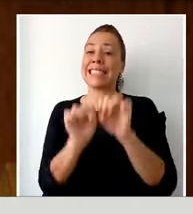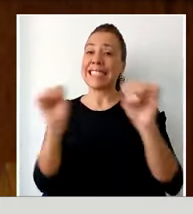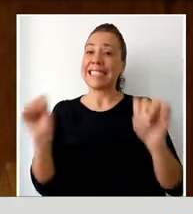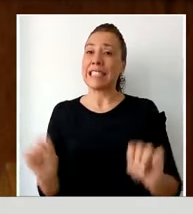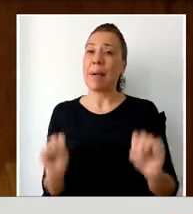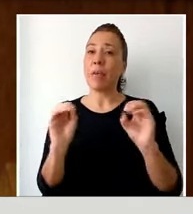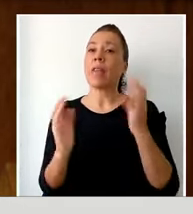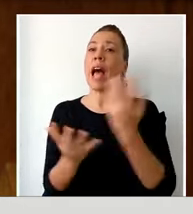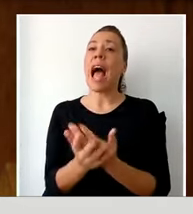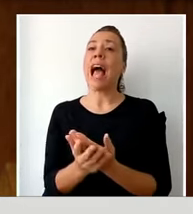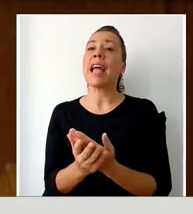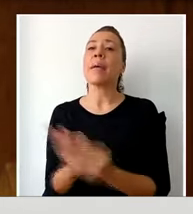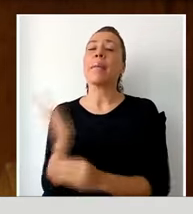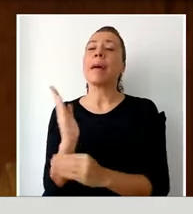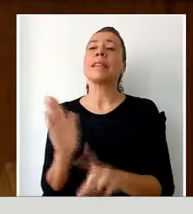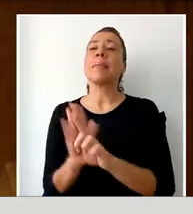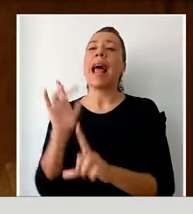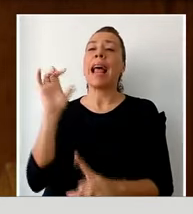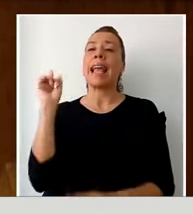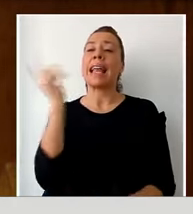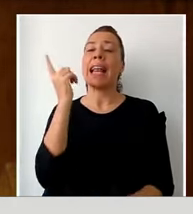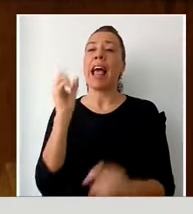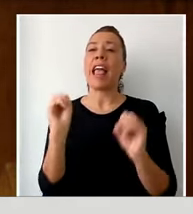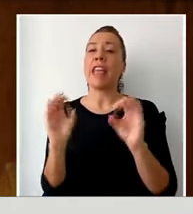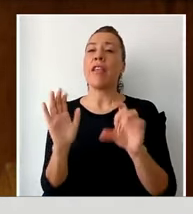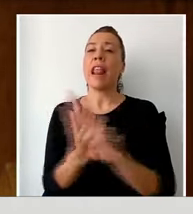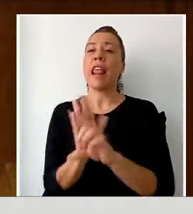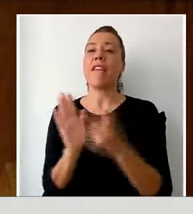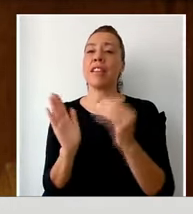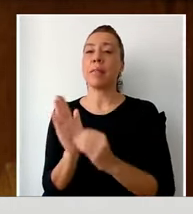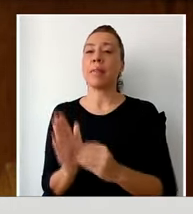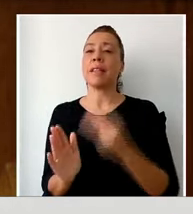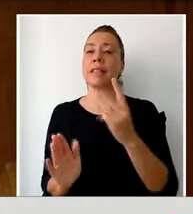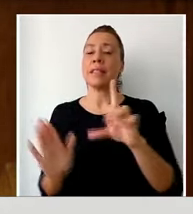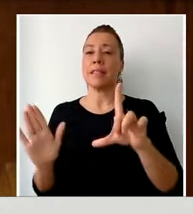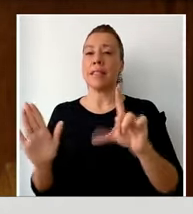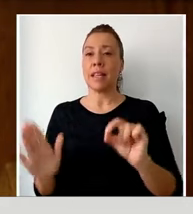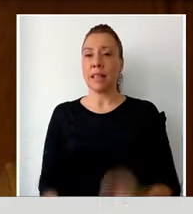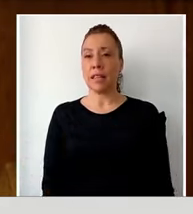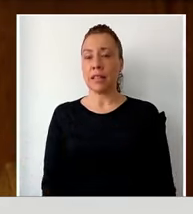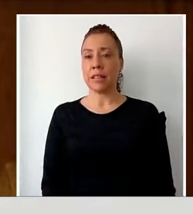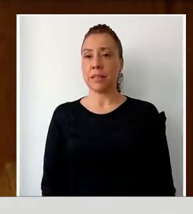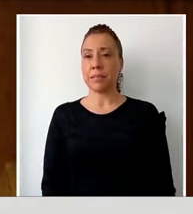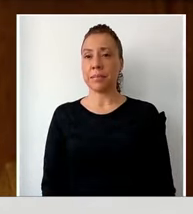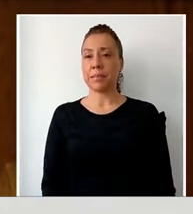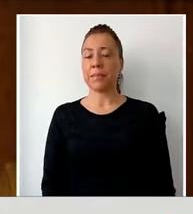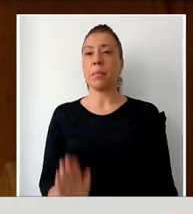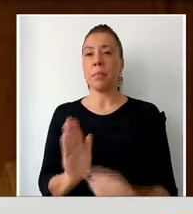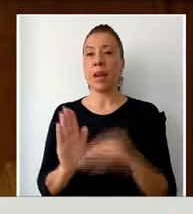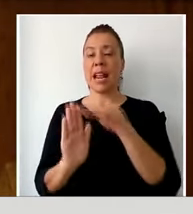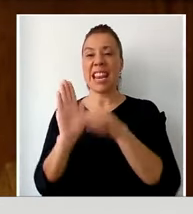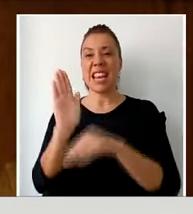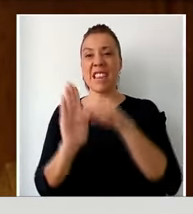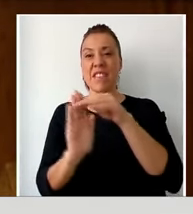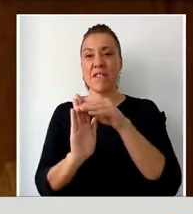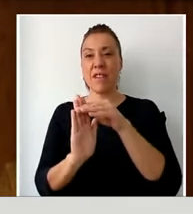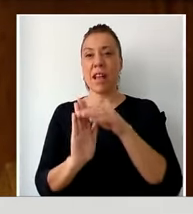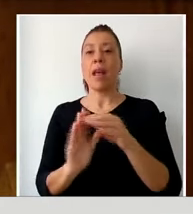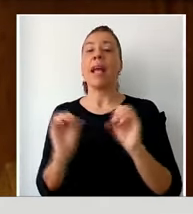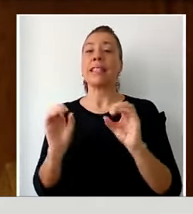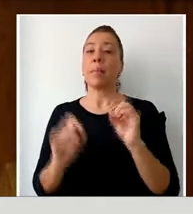denominada ley general de educación ley 20.370 la cual establece los niveles educativos de enseñanza básica